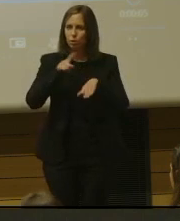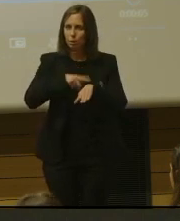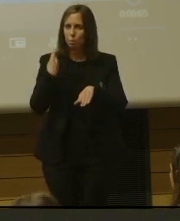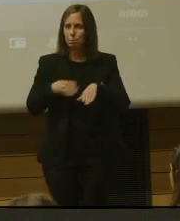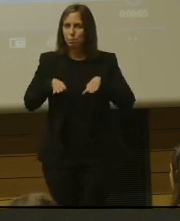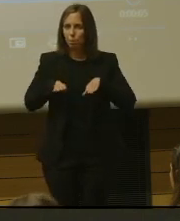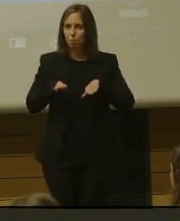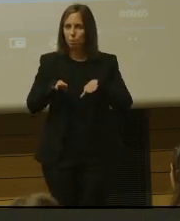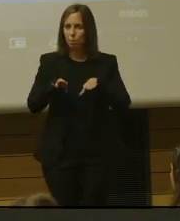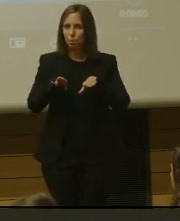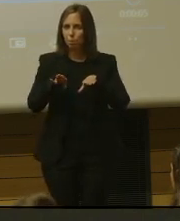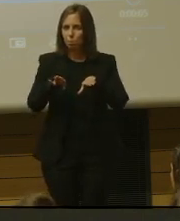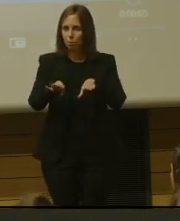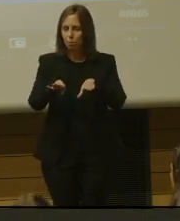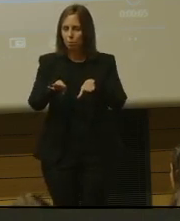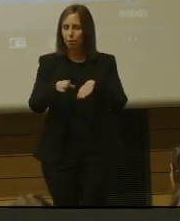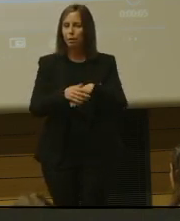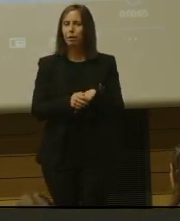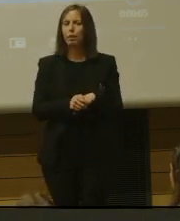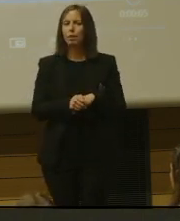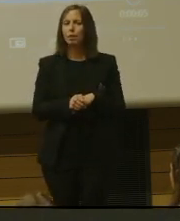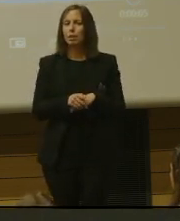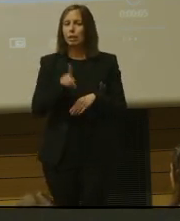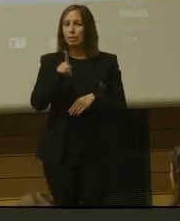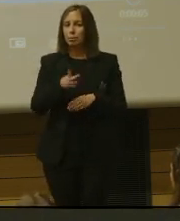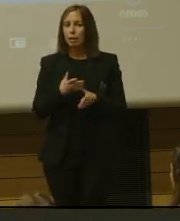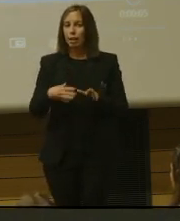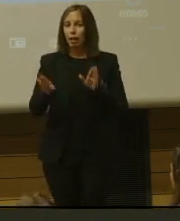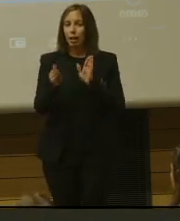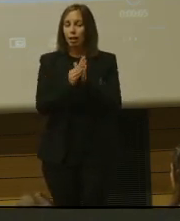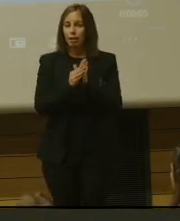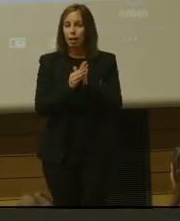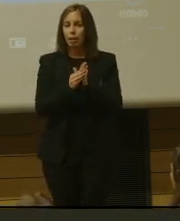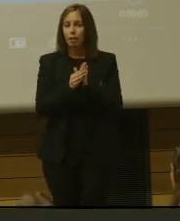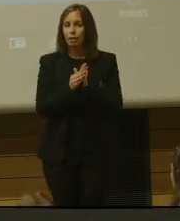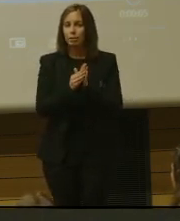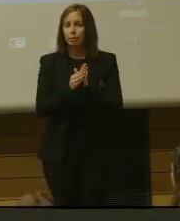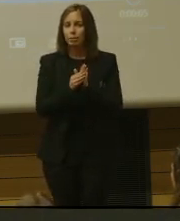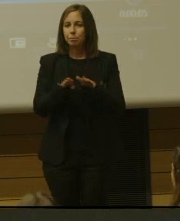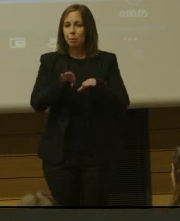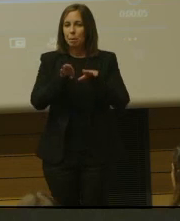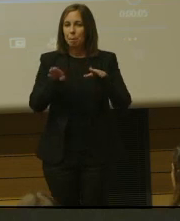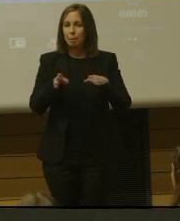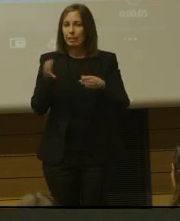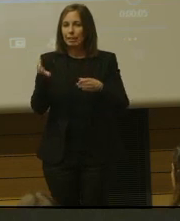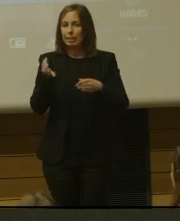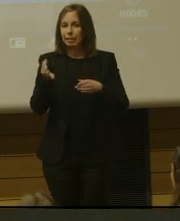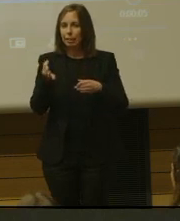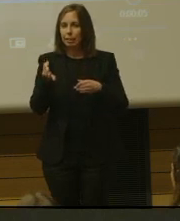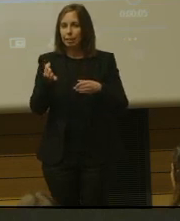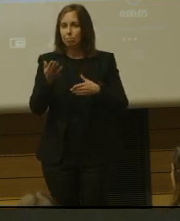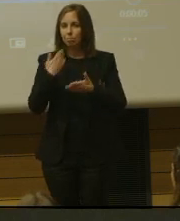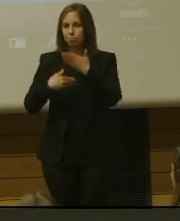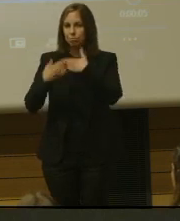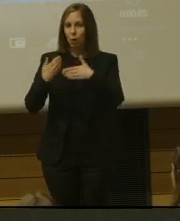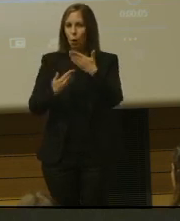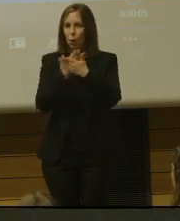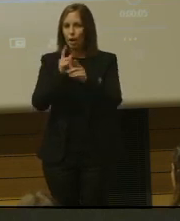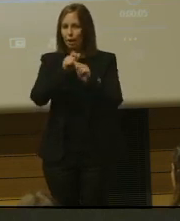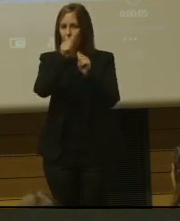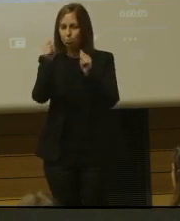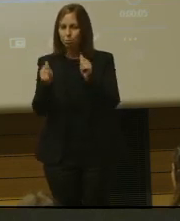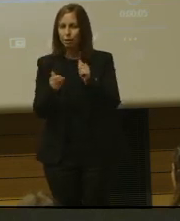tendríamos que estar ahí. Y para como añadir a nivel de toda la mesa, no solo de esta, sino de las anteriores,